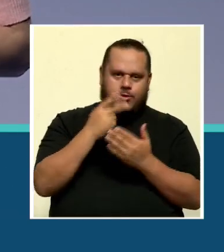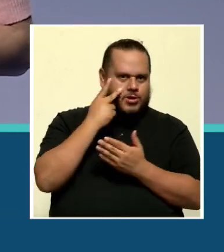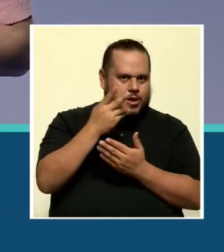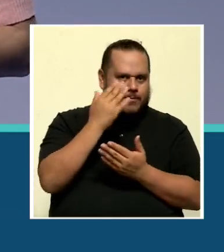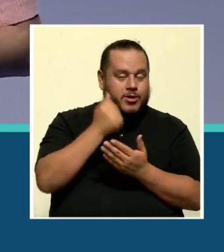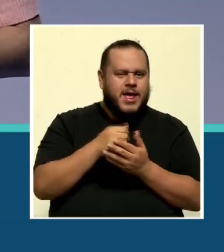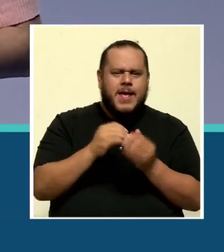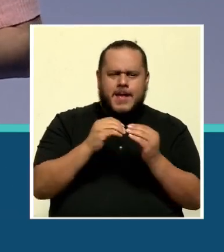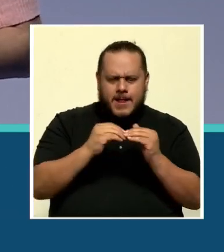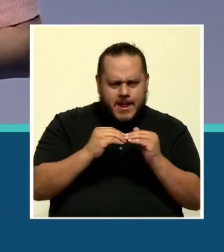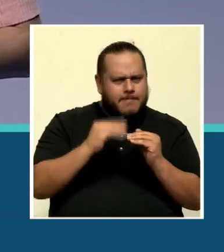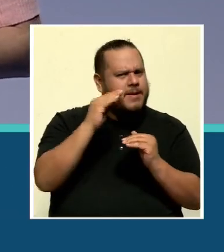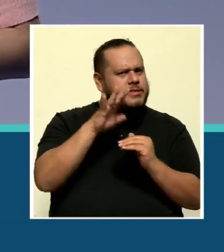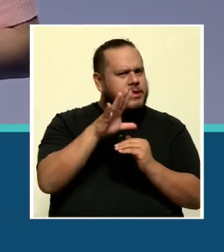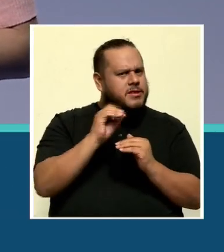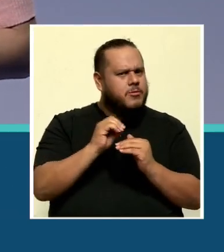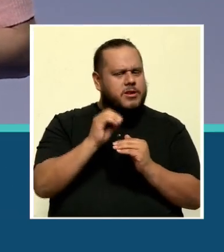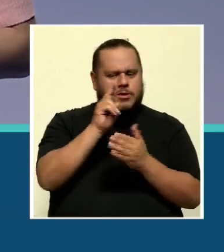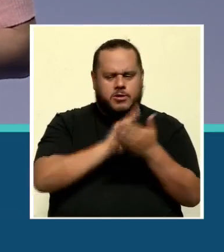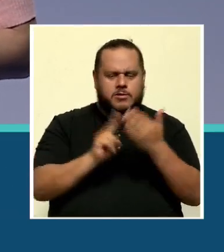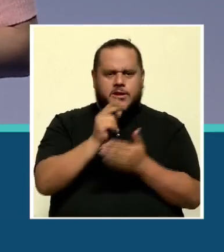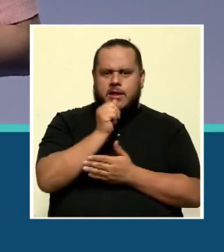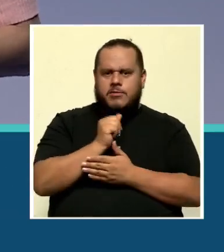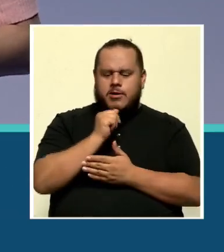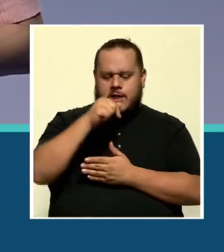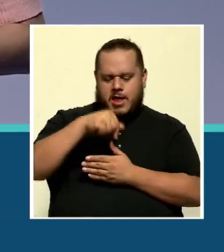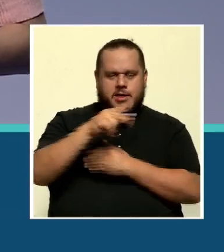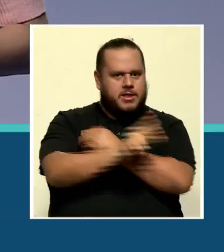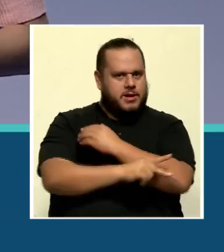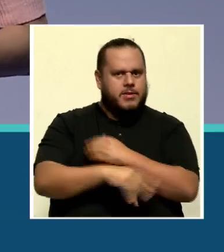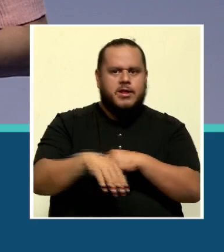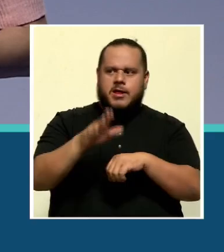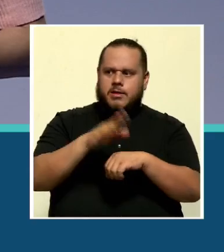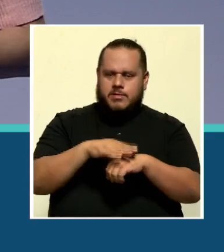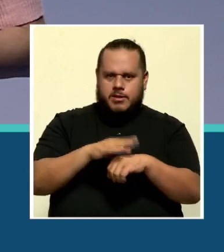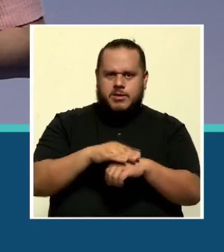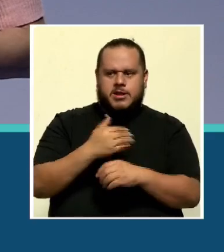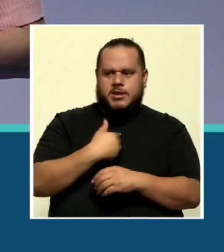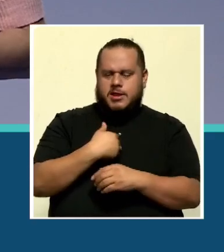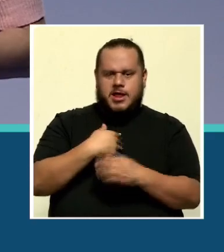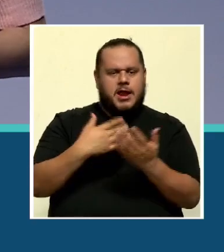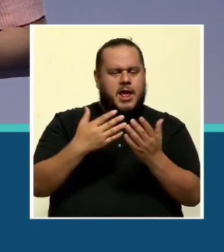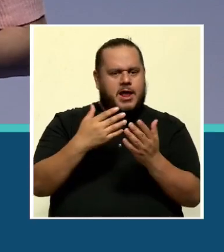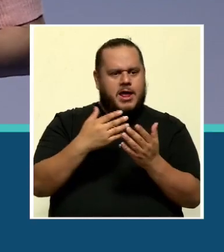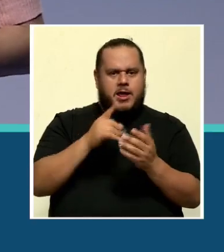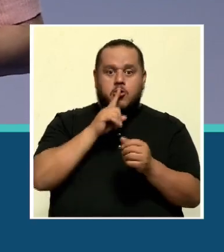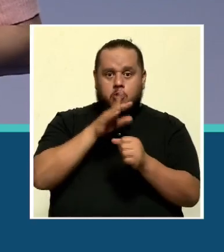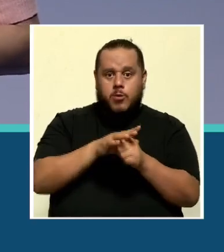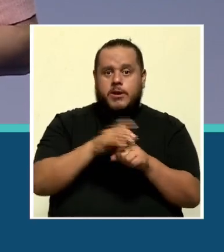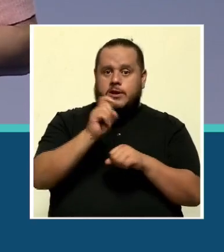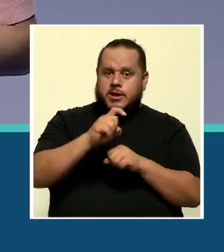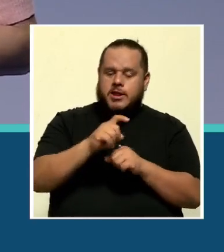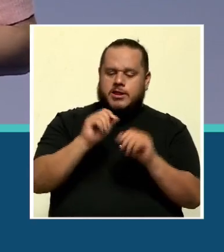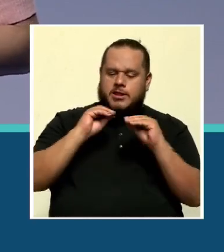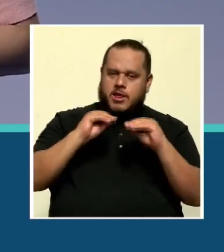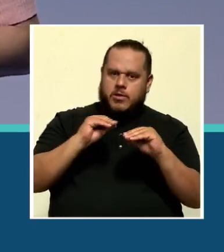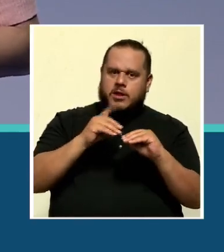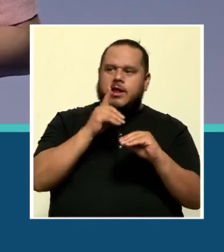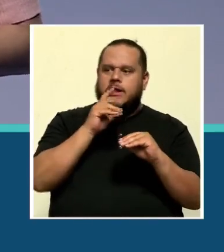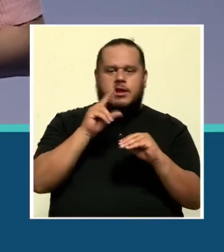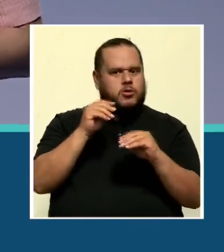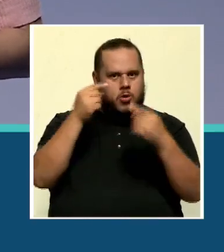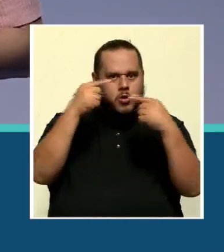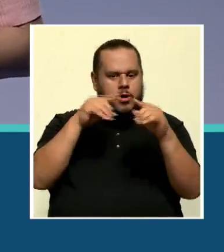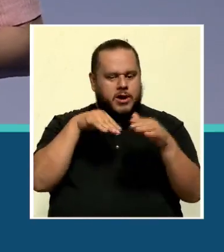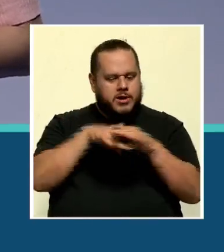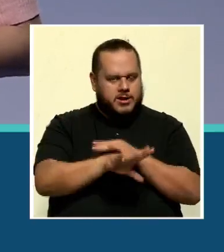de 50 universidades privadas que hay en el país permiten saciar las necesidades de educación de quienes no logran ingresar